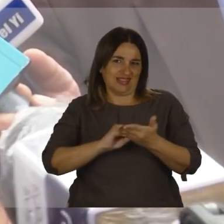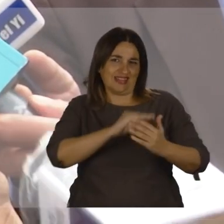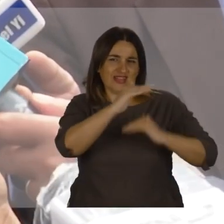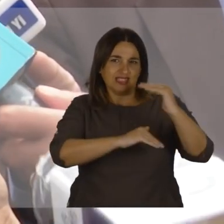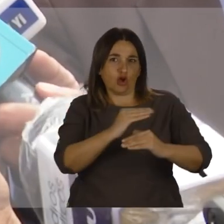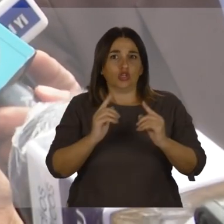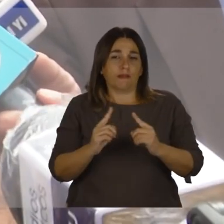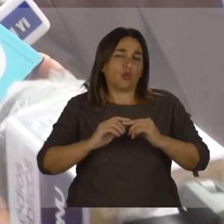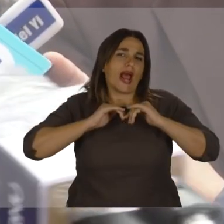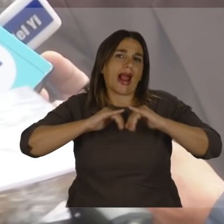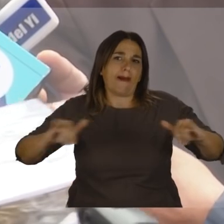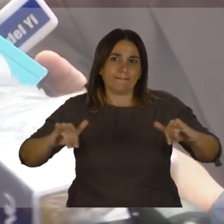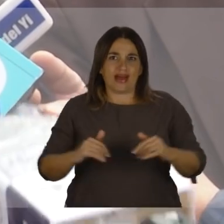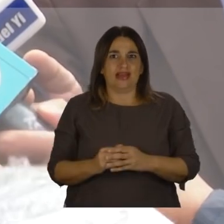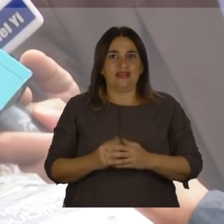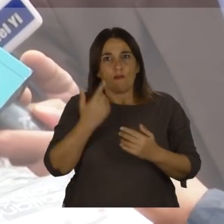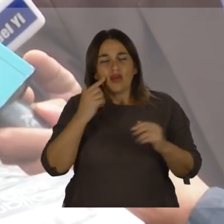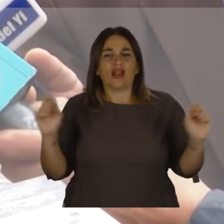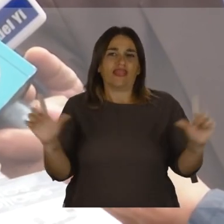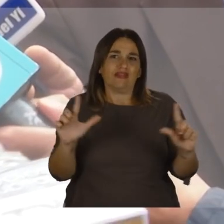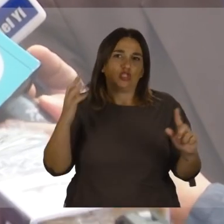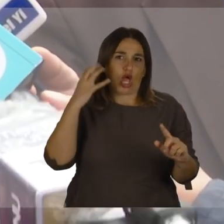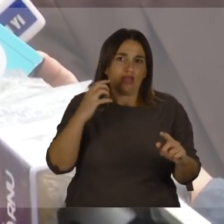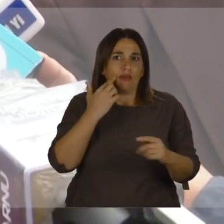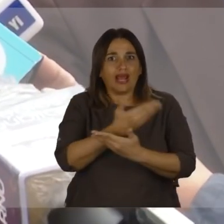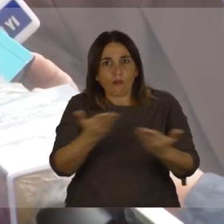seguramente y de una campaña